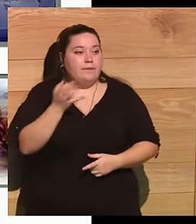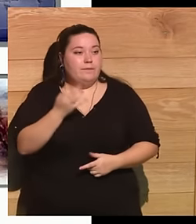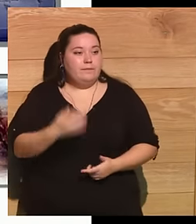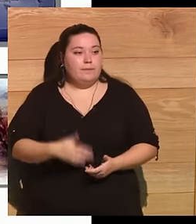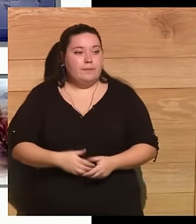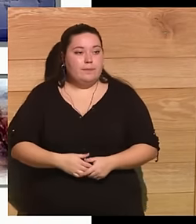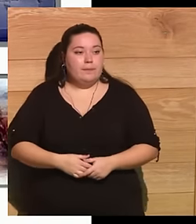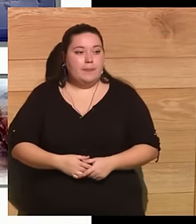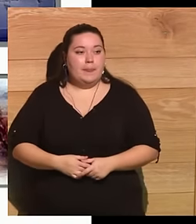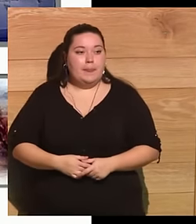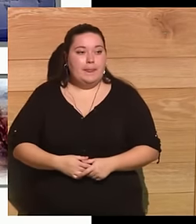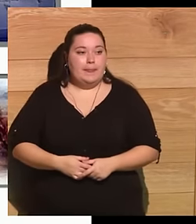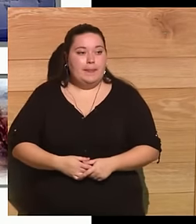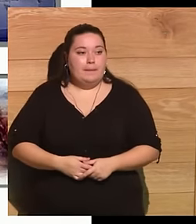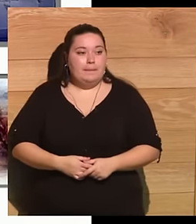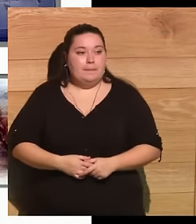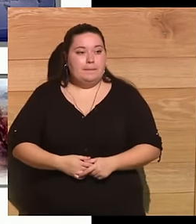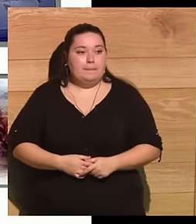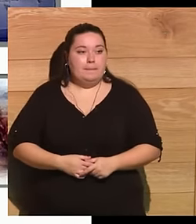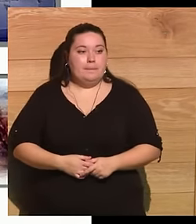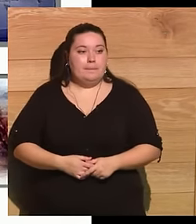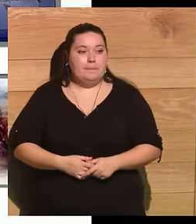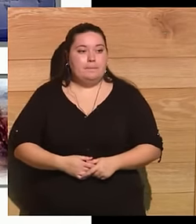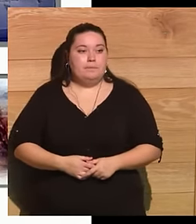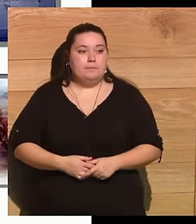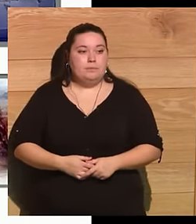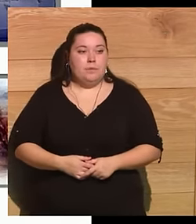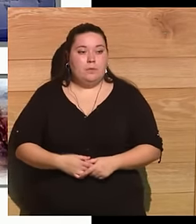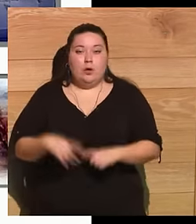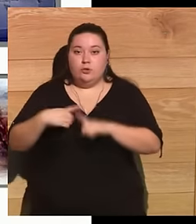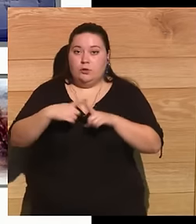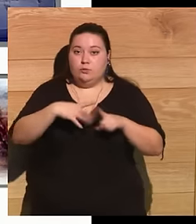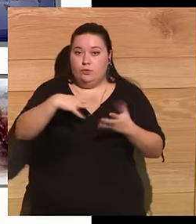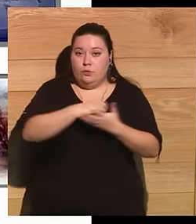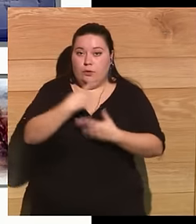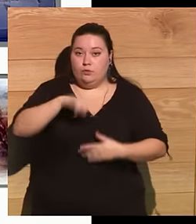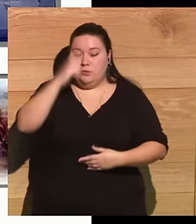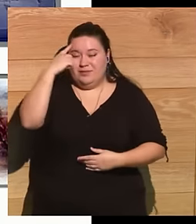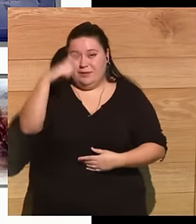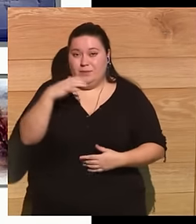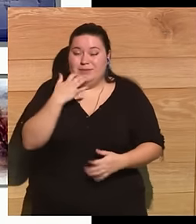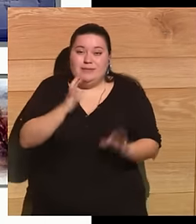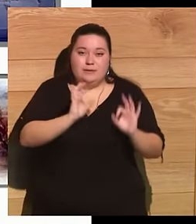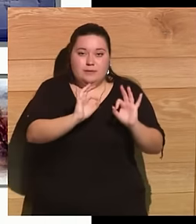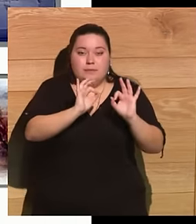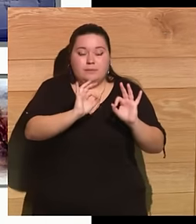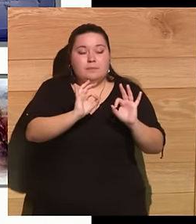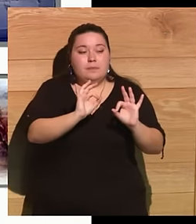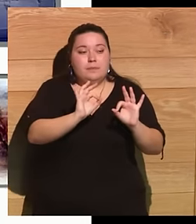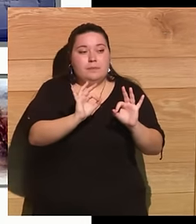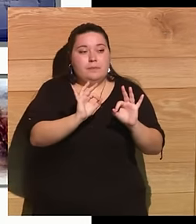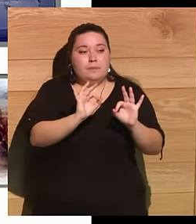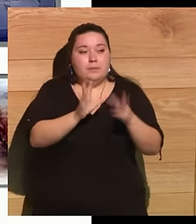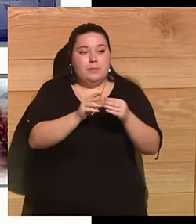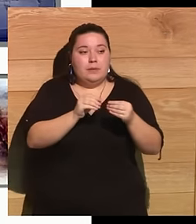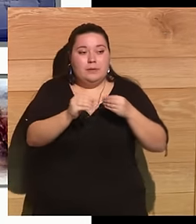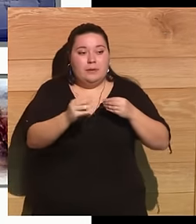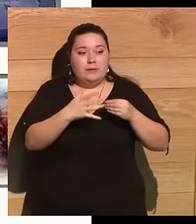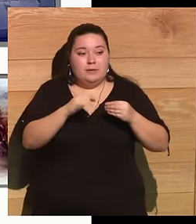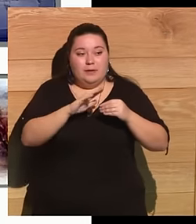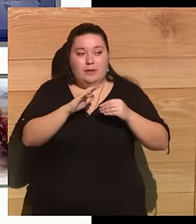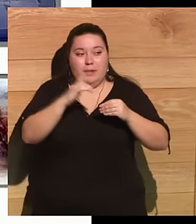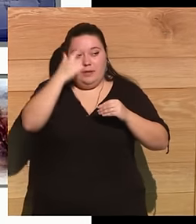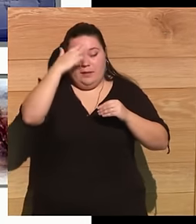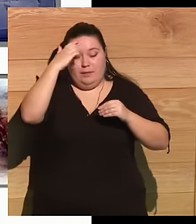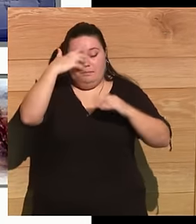que se está utilizando todo lo que sabemos sobre la especialización en materia de la